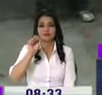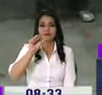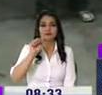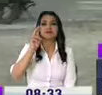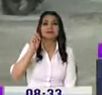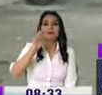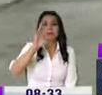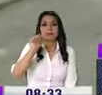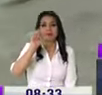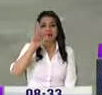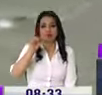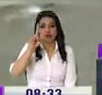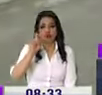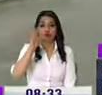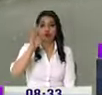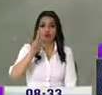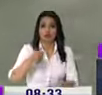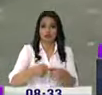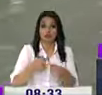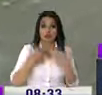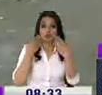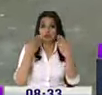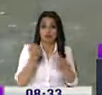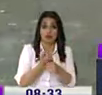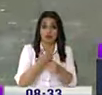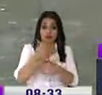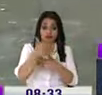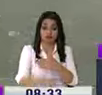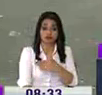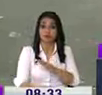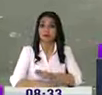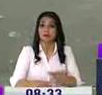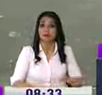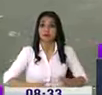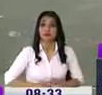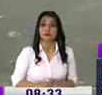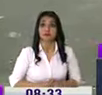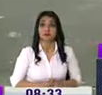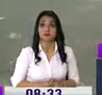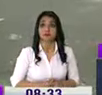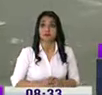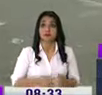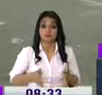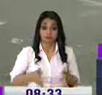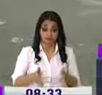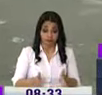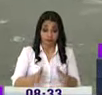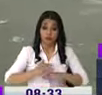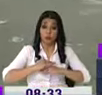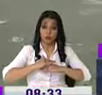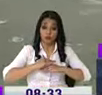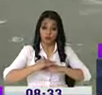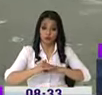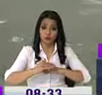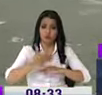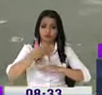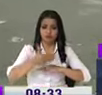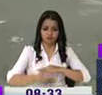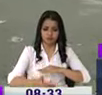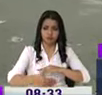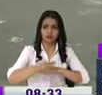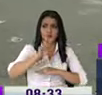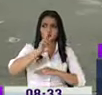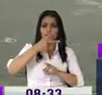Quito, desconocen por qué los trabajos quedaron inconclusos. La intervención terminó hace unos